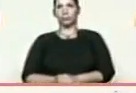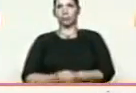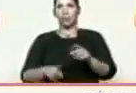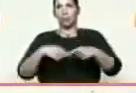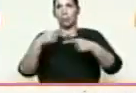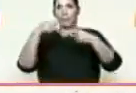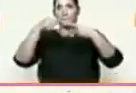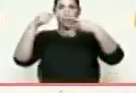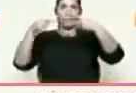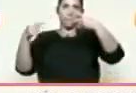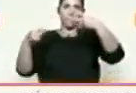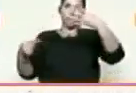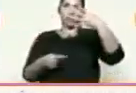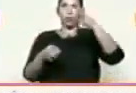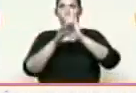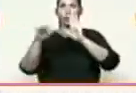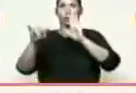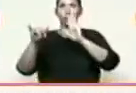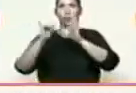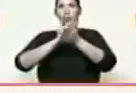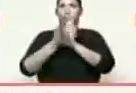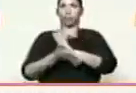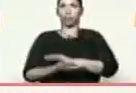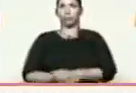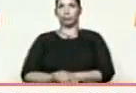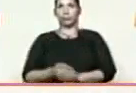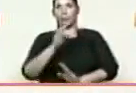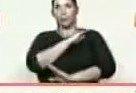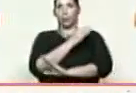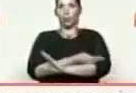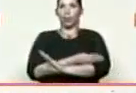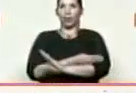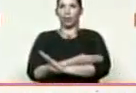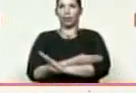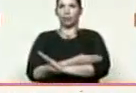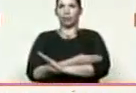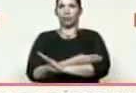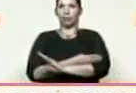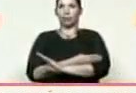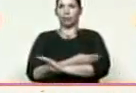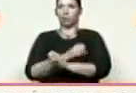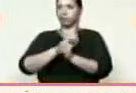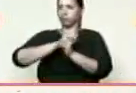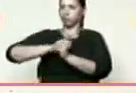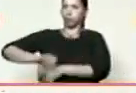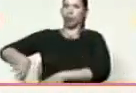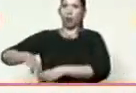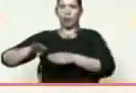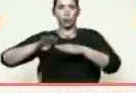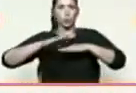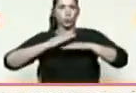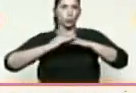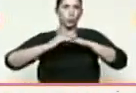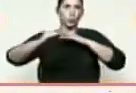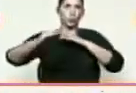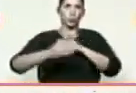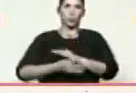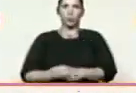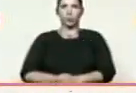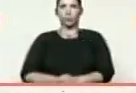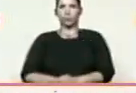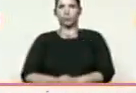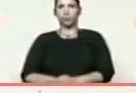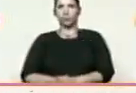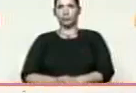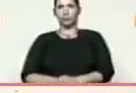la constituyente pasada, liquidamos el poder parroquial, juntas parroquiales, ¿verdad? Y ahí hubo